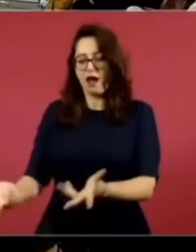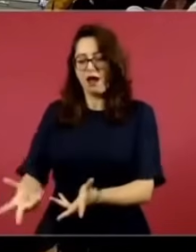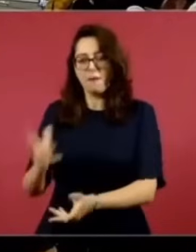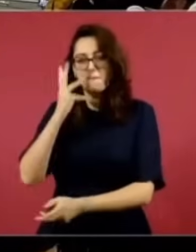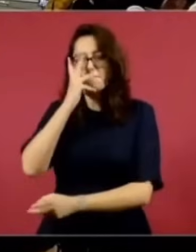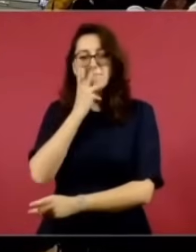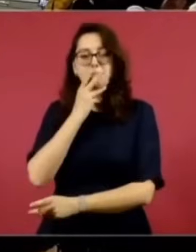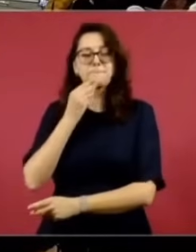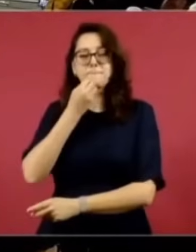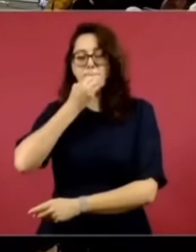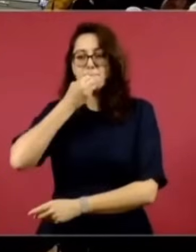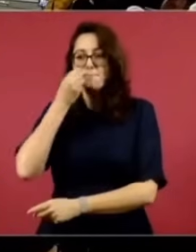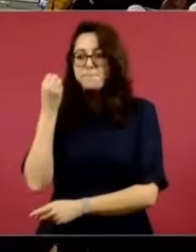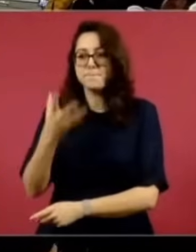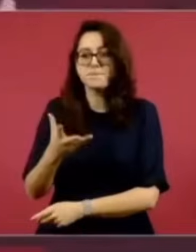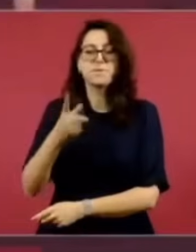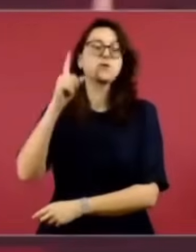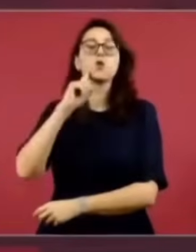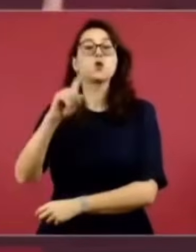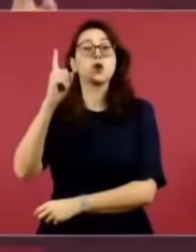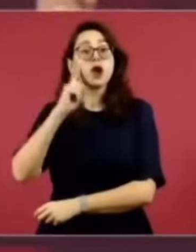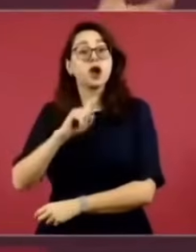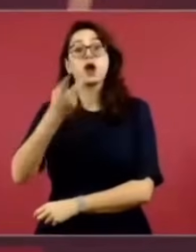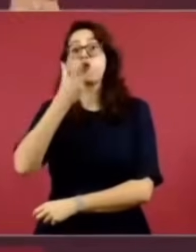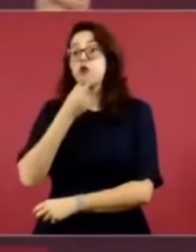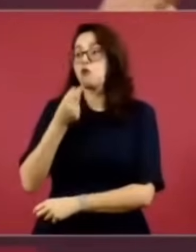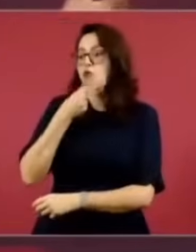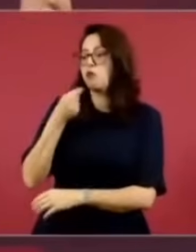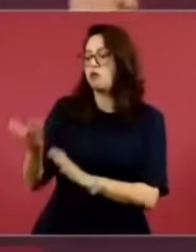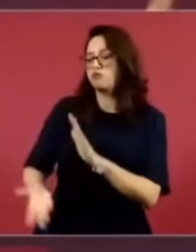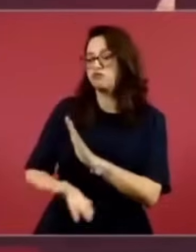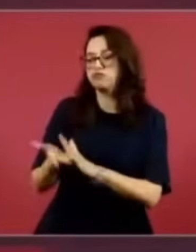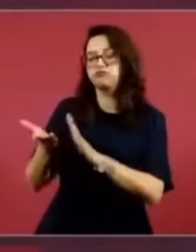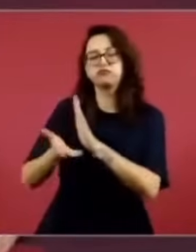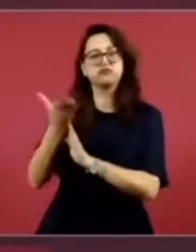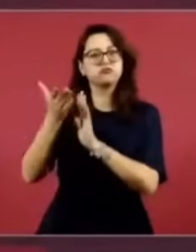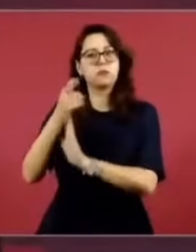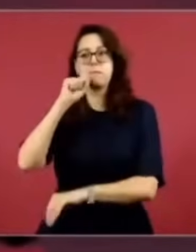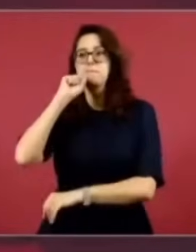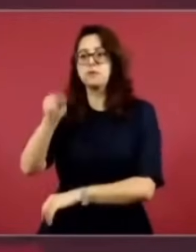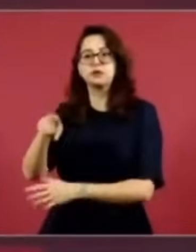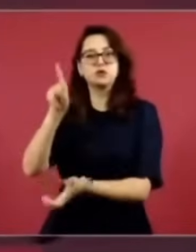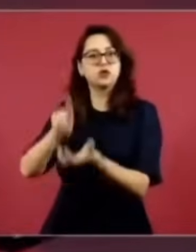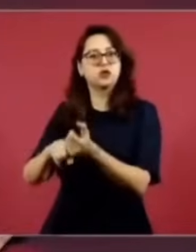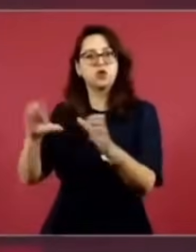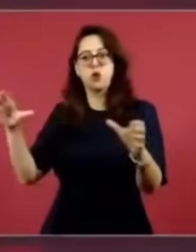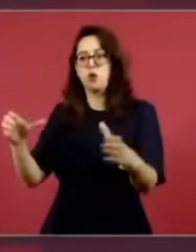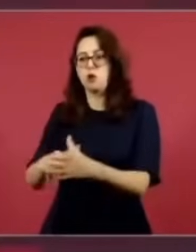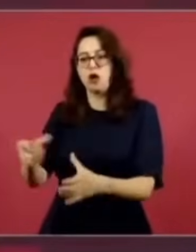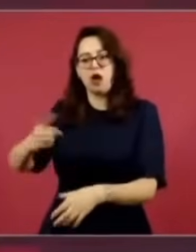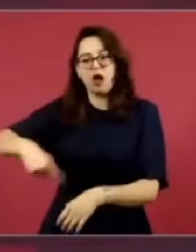con la mano de obra de mujeres, de hombres, de las comunidades, de los pueblos, entre todos.